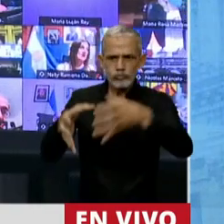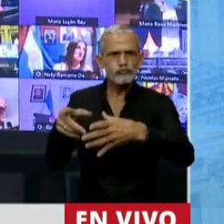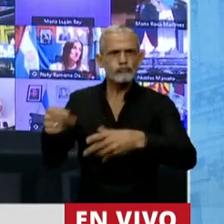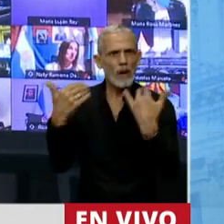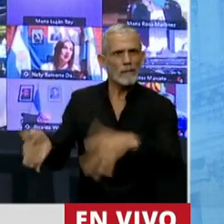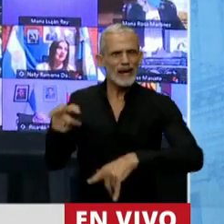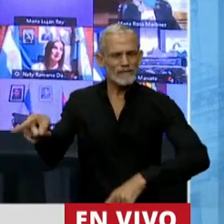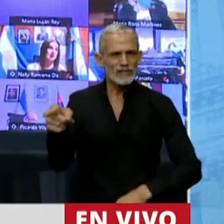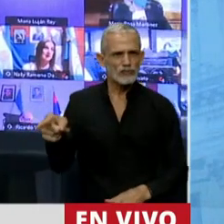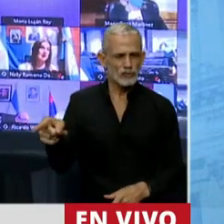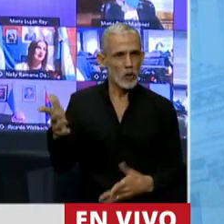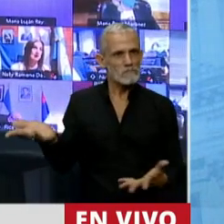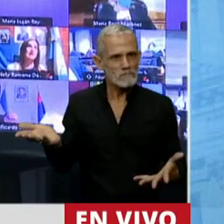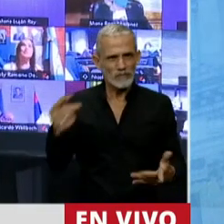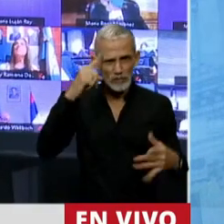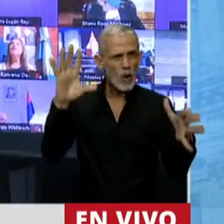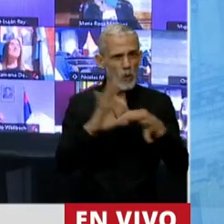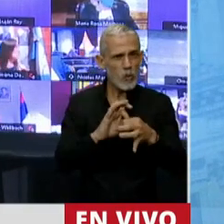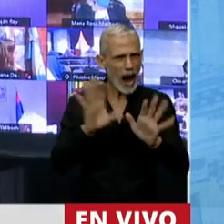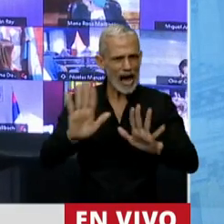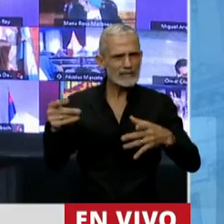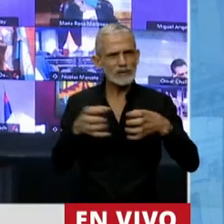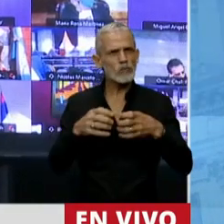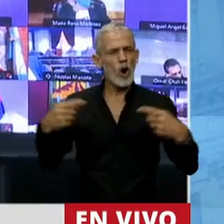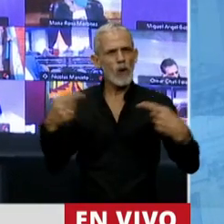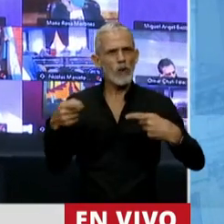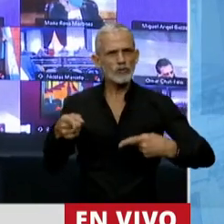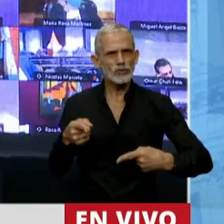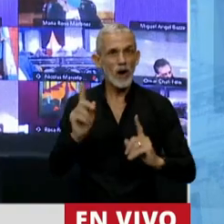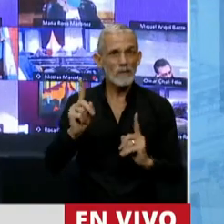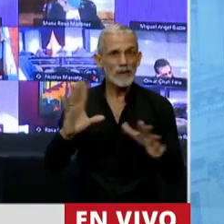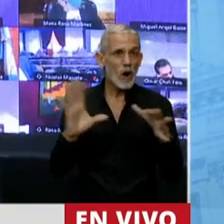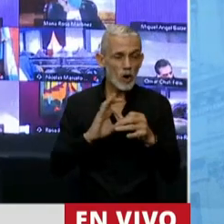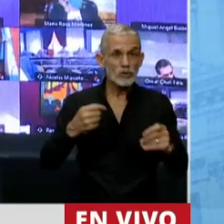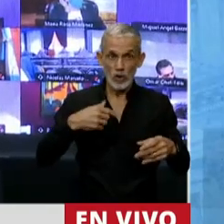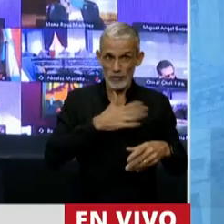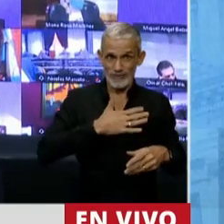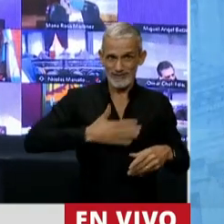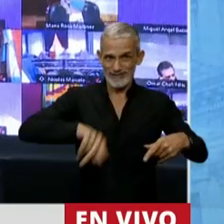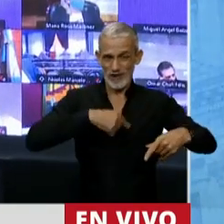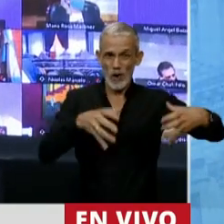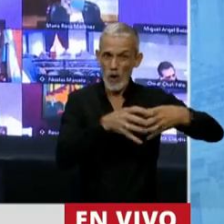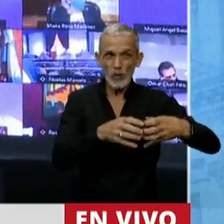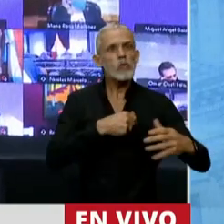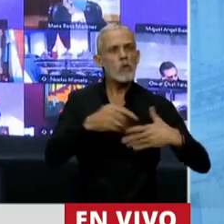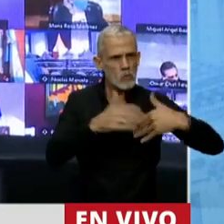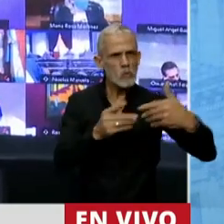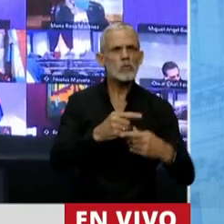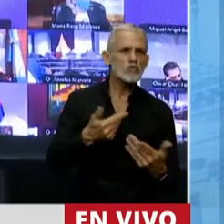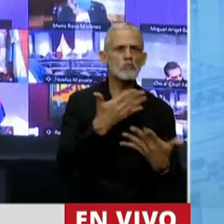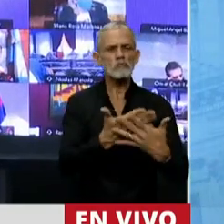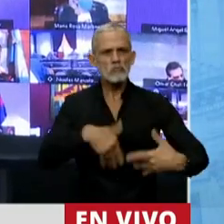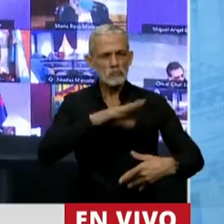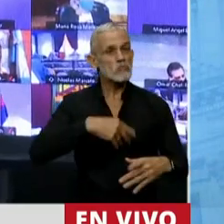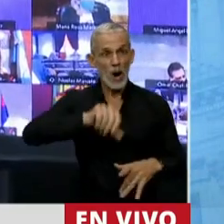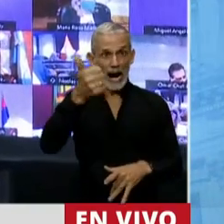concentrado de la economía. Esa es la coherencia de la oposición. De la misma manera que es la coherencia de nuestro sector, en el cual hemos construido un frente electoral y